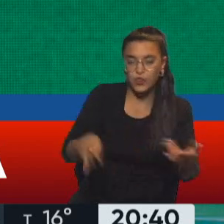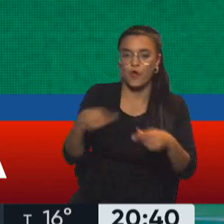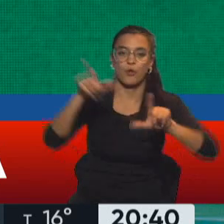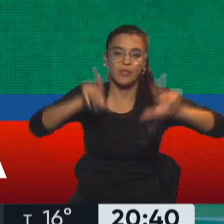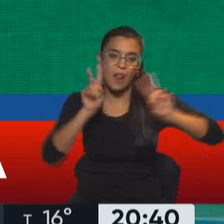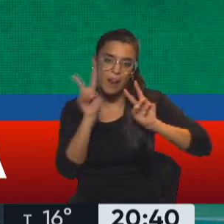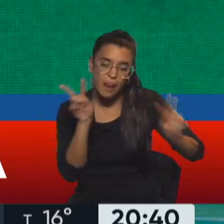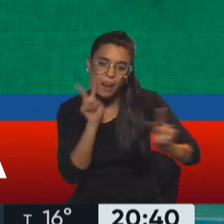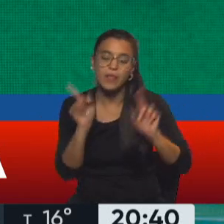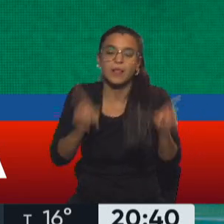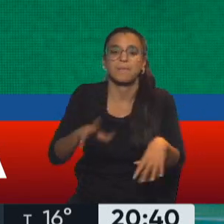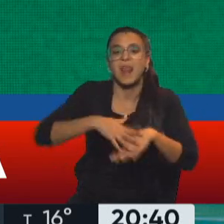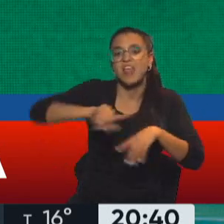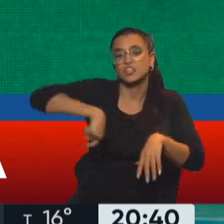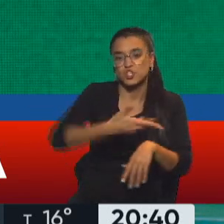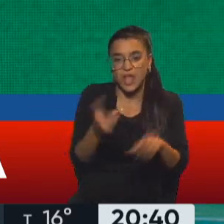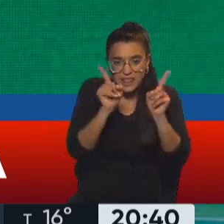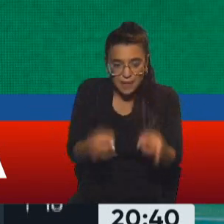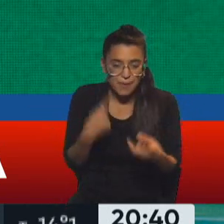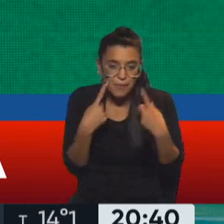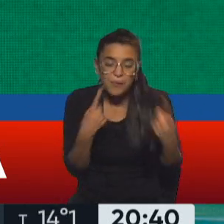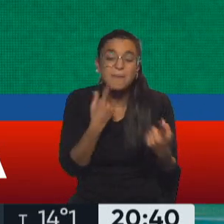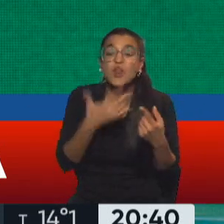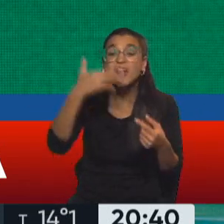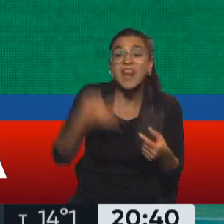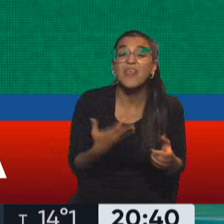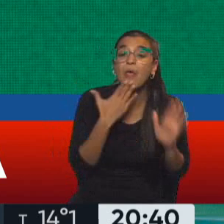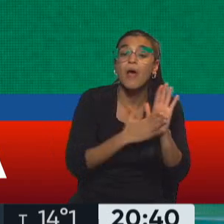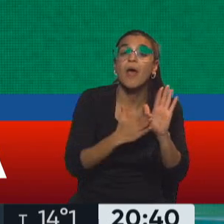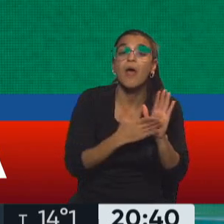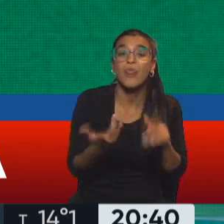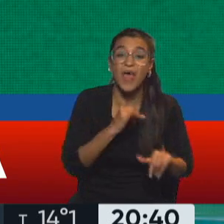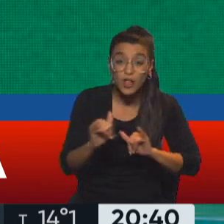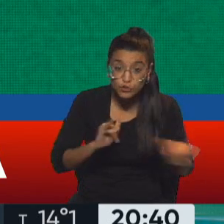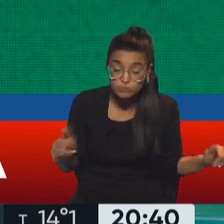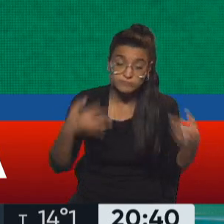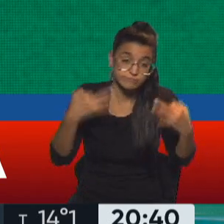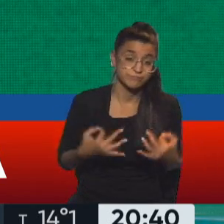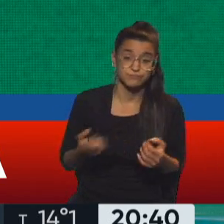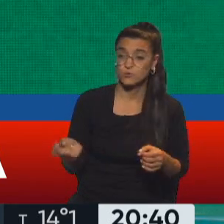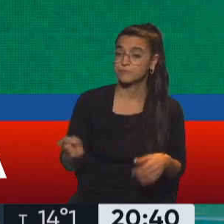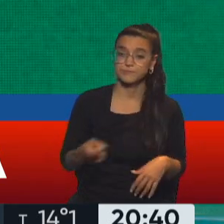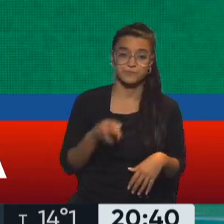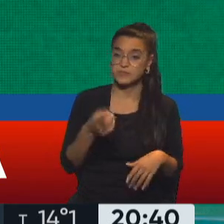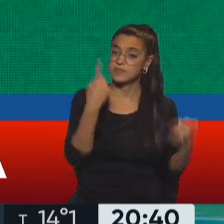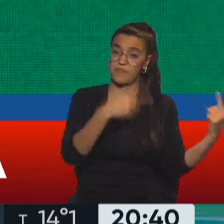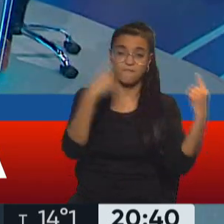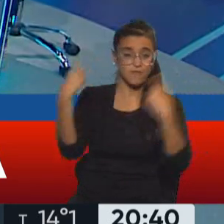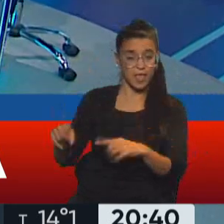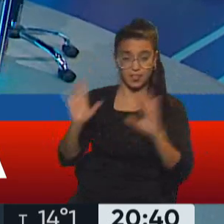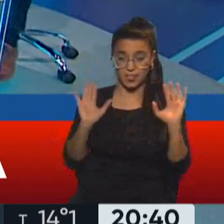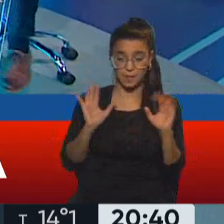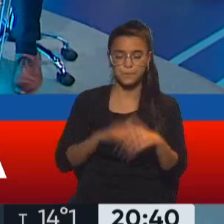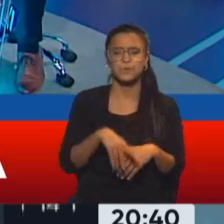tele, lo va a ver en las redes sociales, pero en realidad cuando vamos a verificar los datos indican una cosa que es absolutamente diferente. Pero